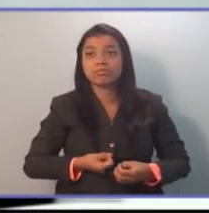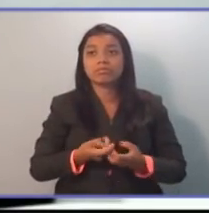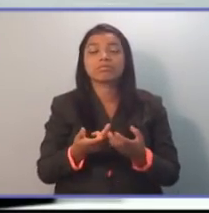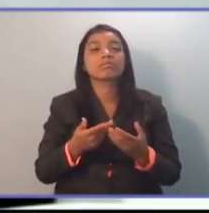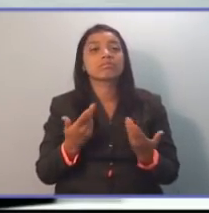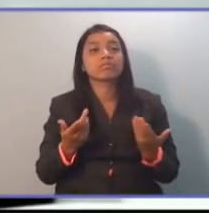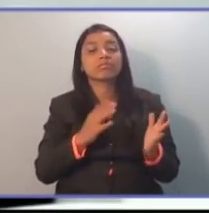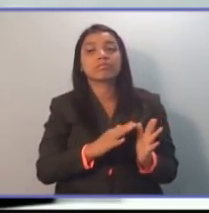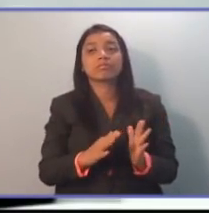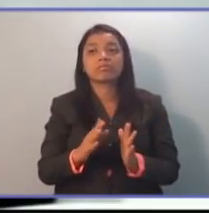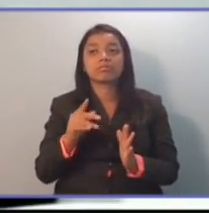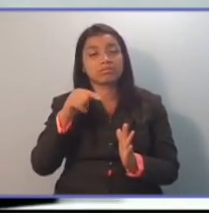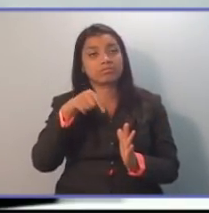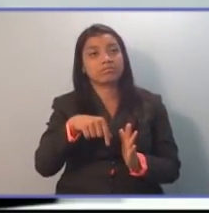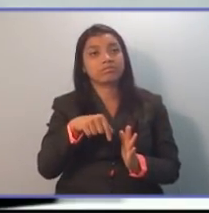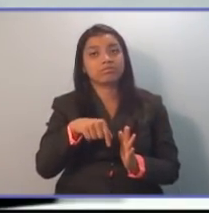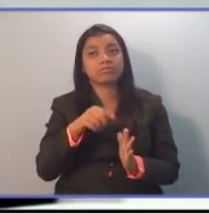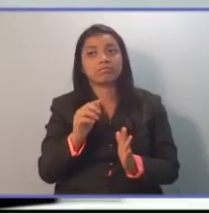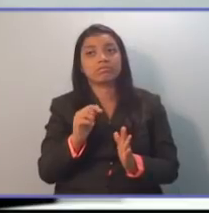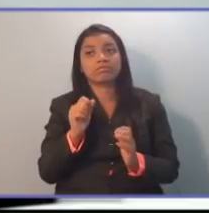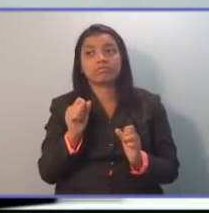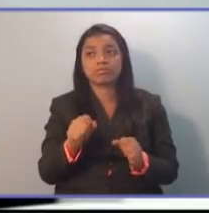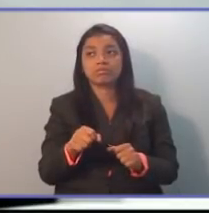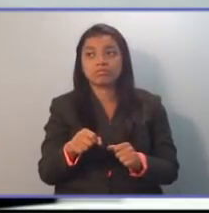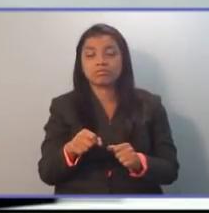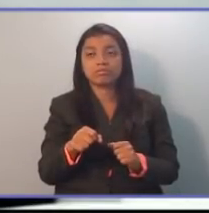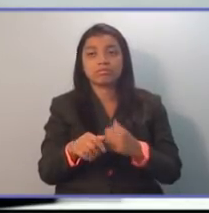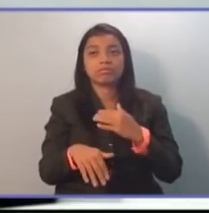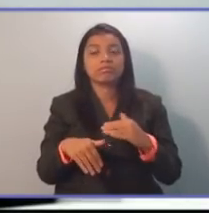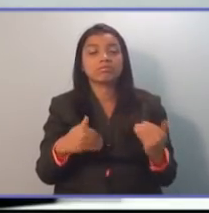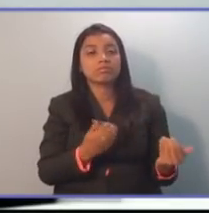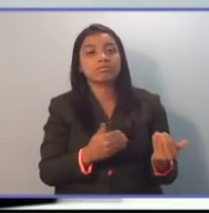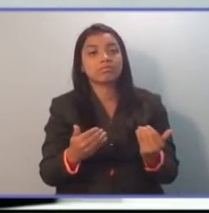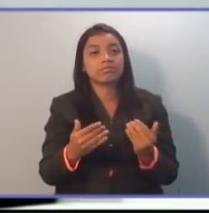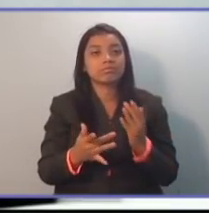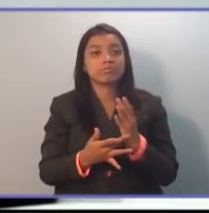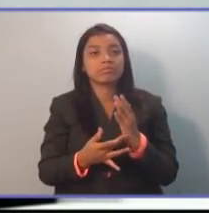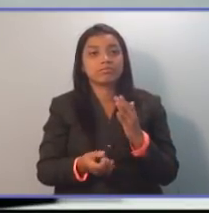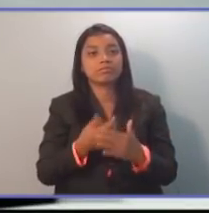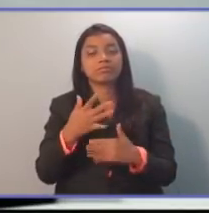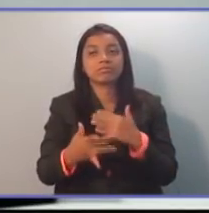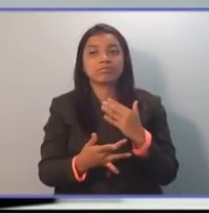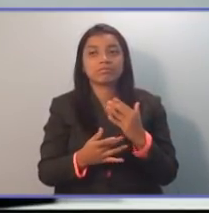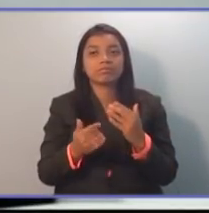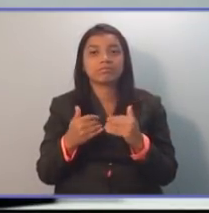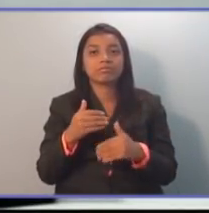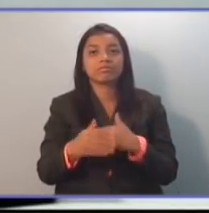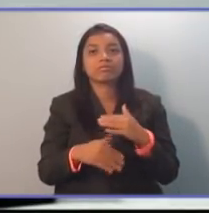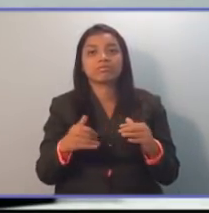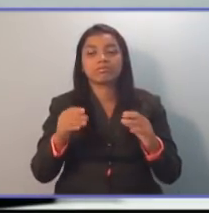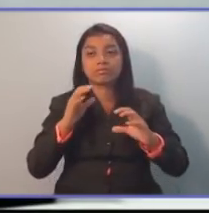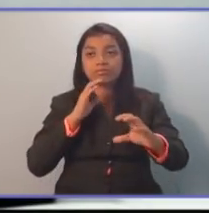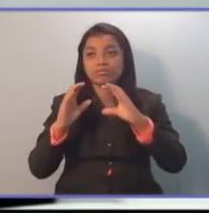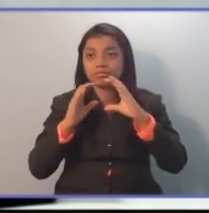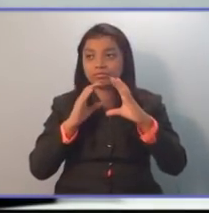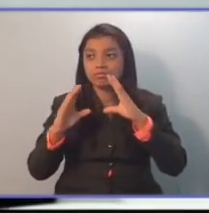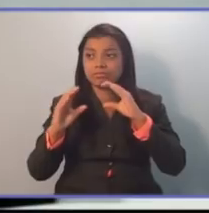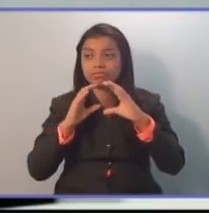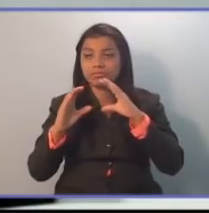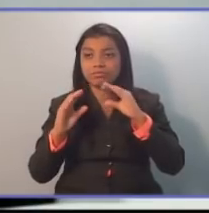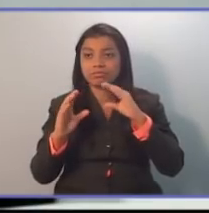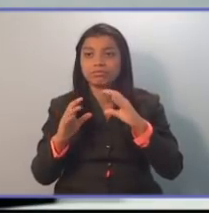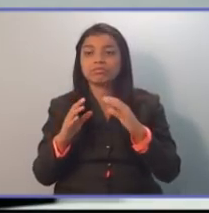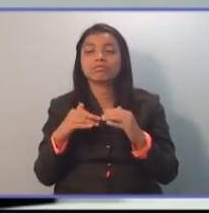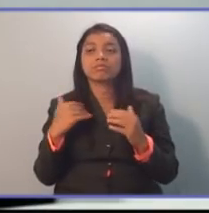por persona y hoy ya ven que se hace por medios tecnológicos todos los actos de comunicación.